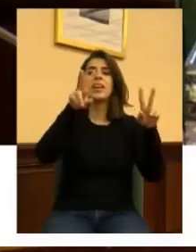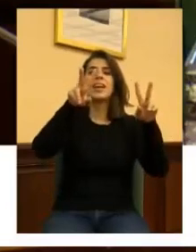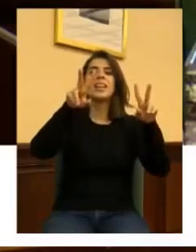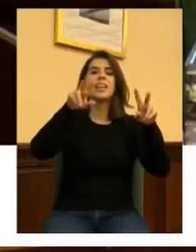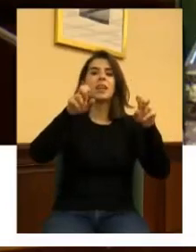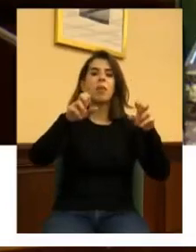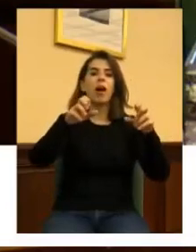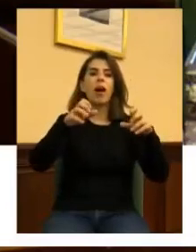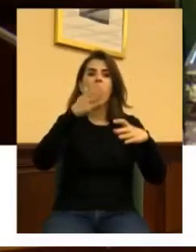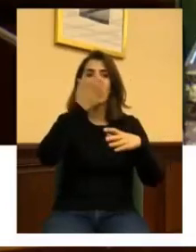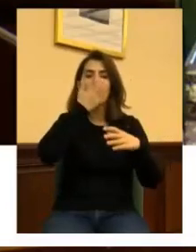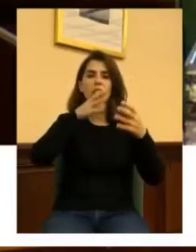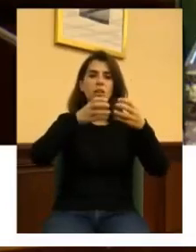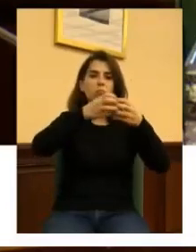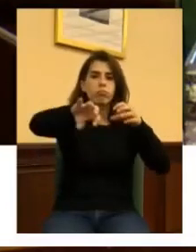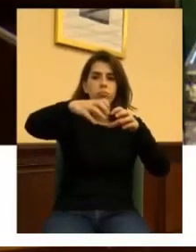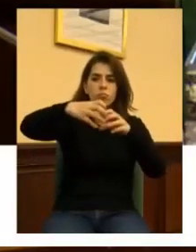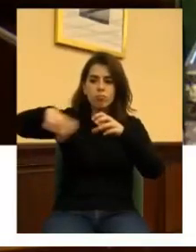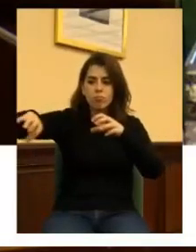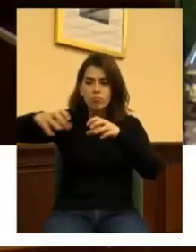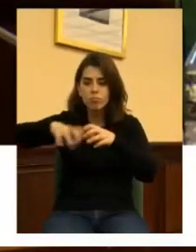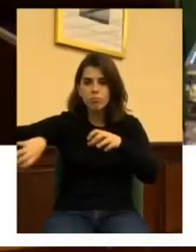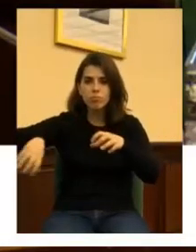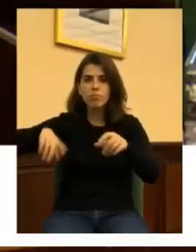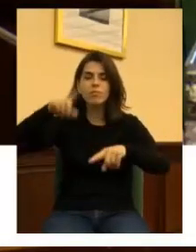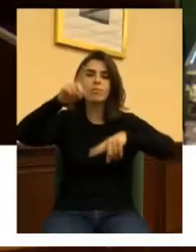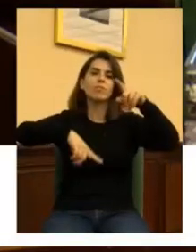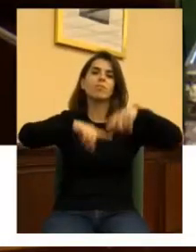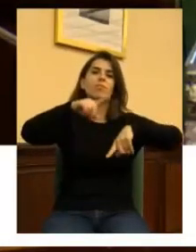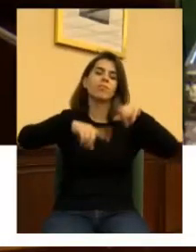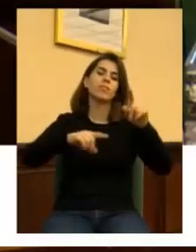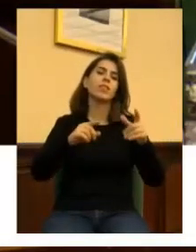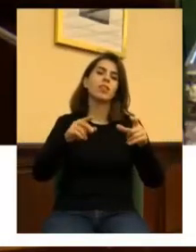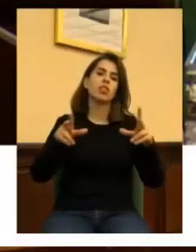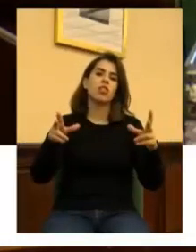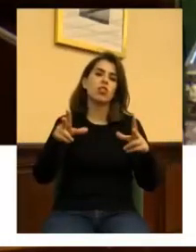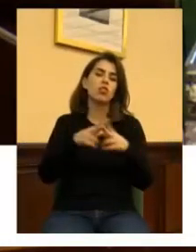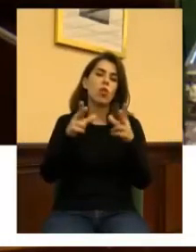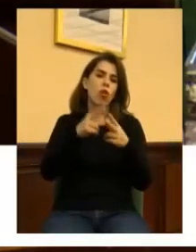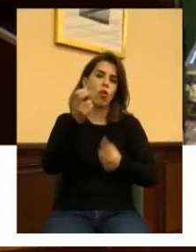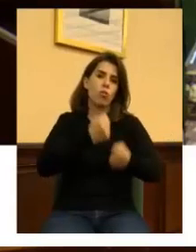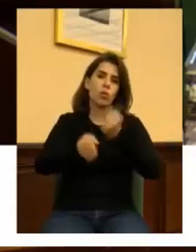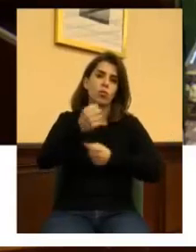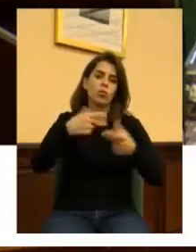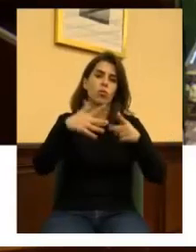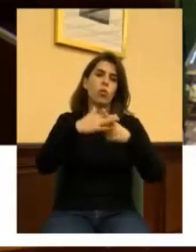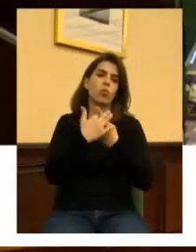segregación escolar por perfil socioeconómico. Más datos de dicho informe. La